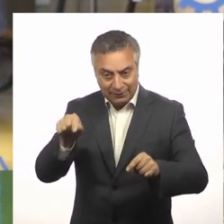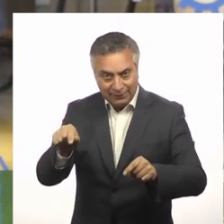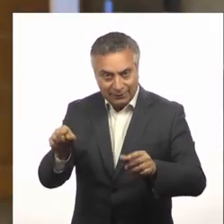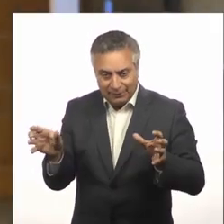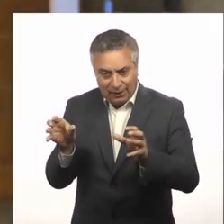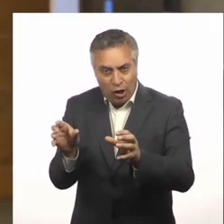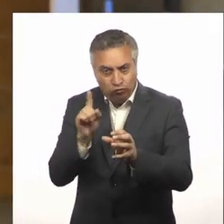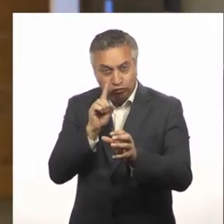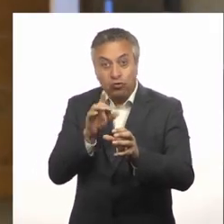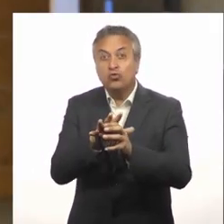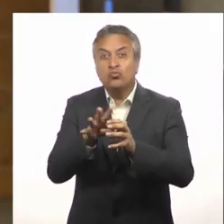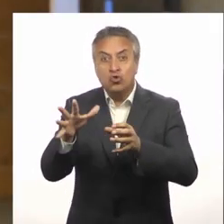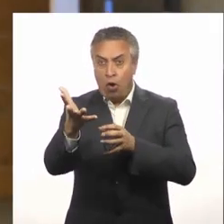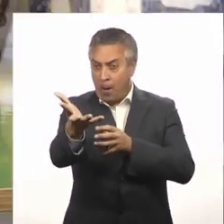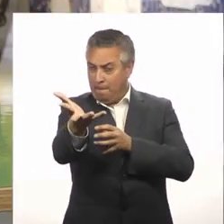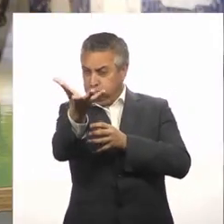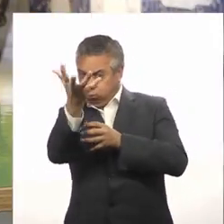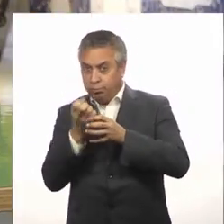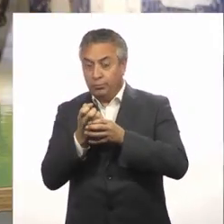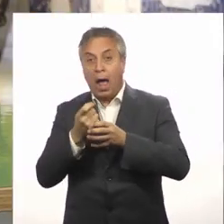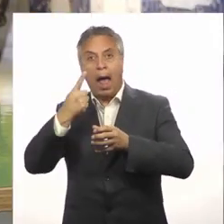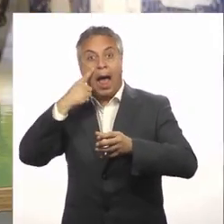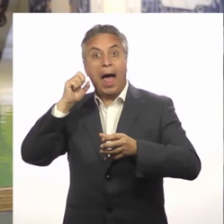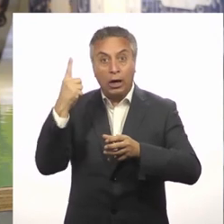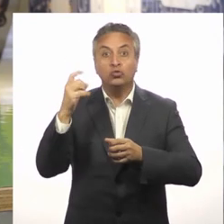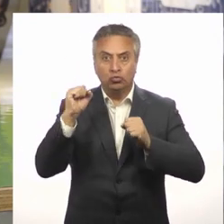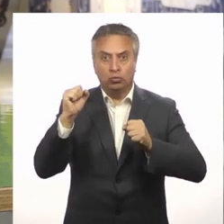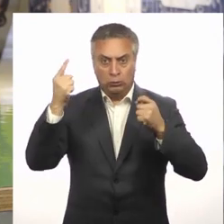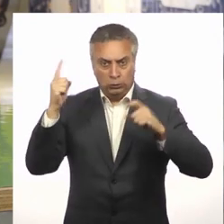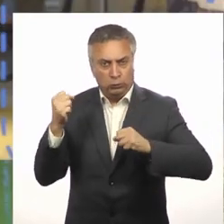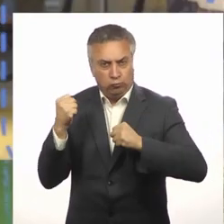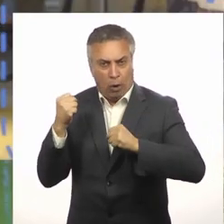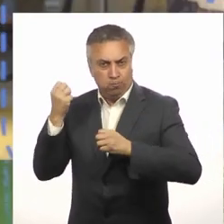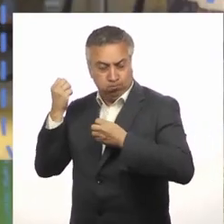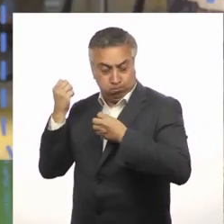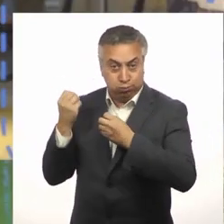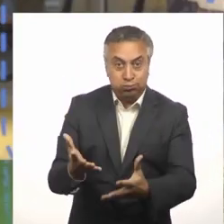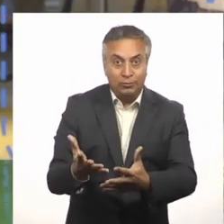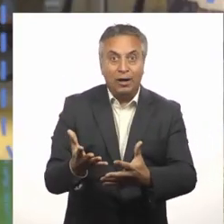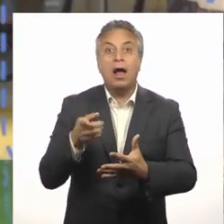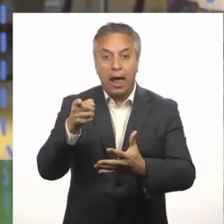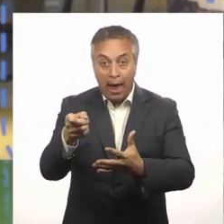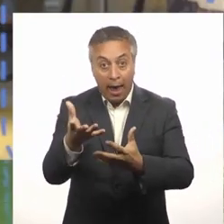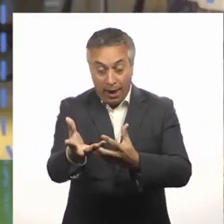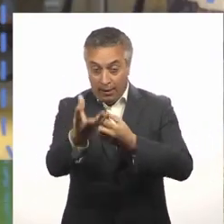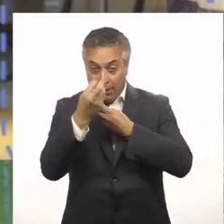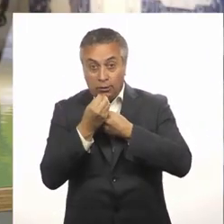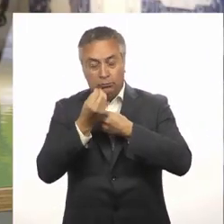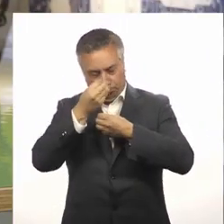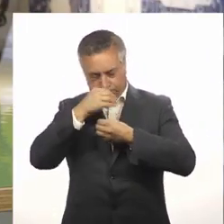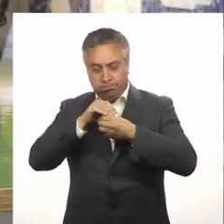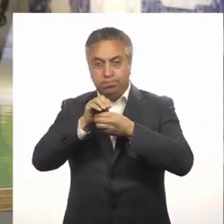mucha energía. El azul es muy energético. Entonces, estas moléculas reciben y luego la reemiten